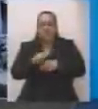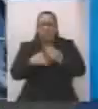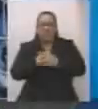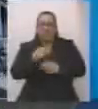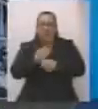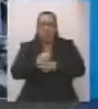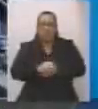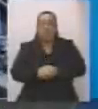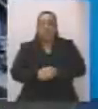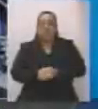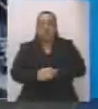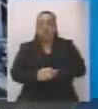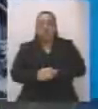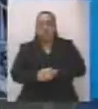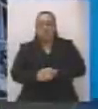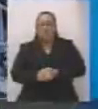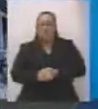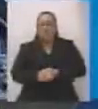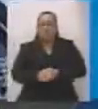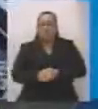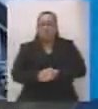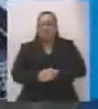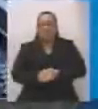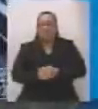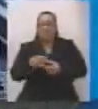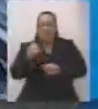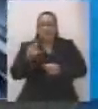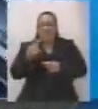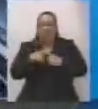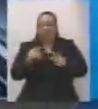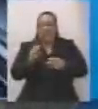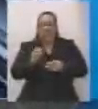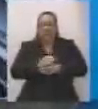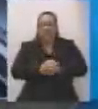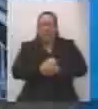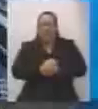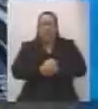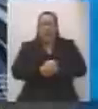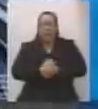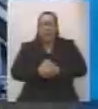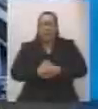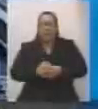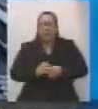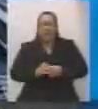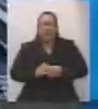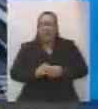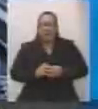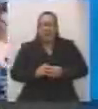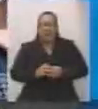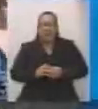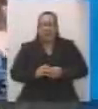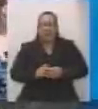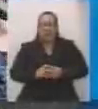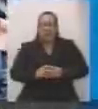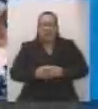tareas subordinadas. Por lo tanto, existe una diferencia de capacitación dentro de la firma, pero